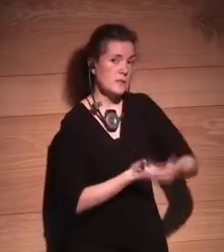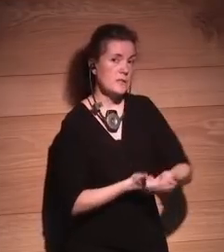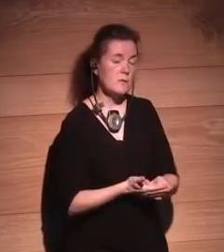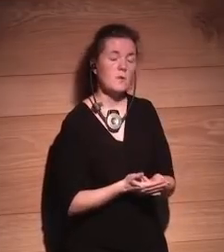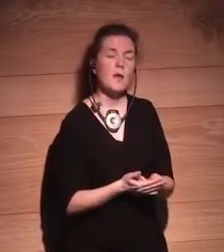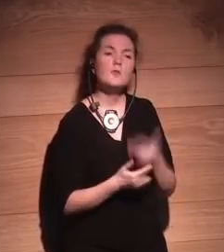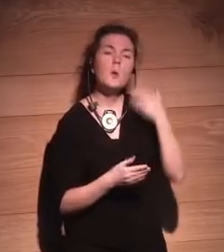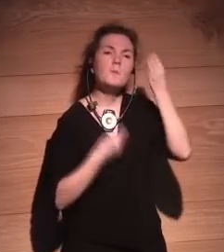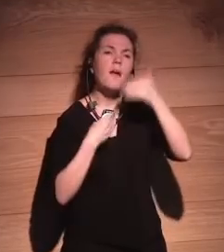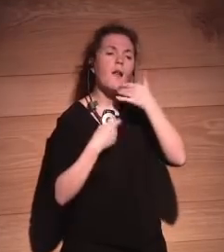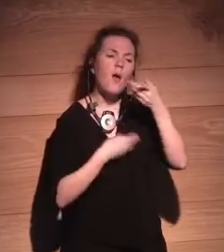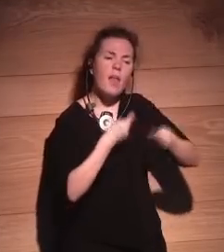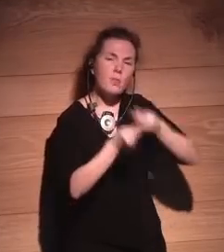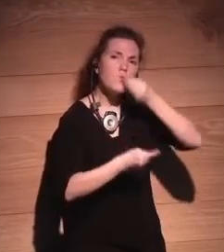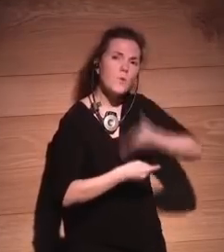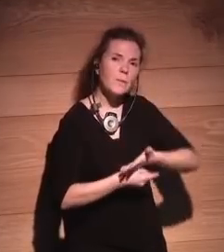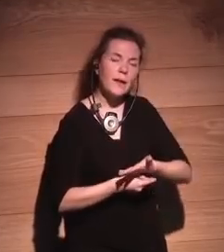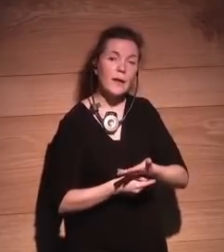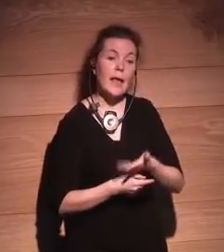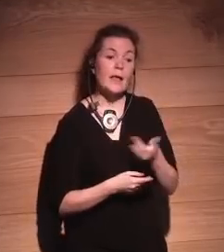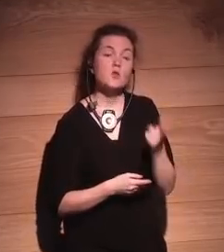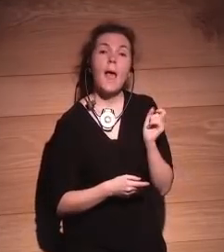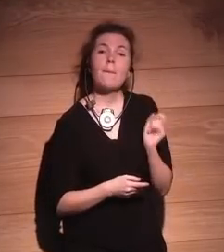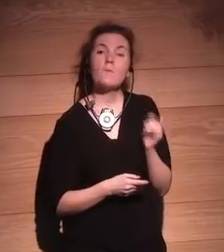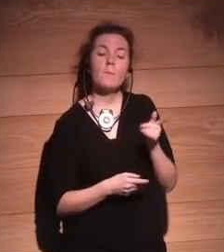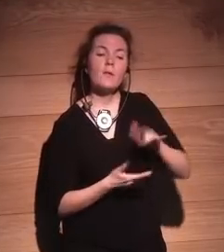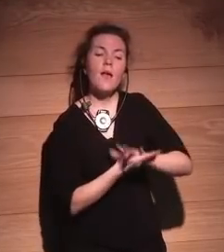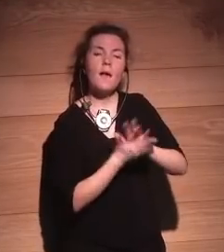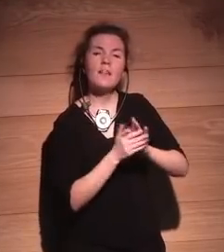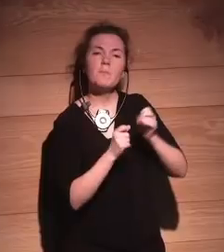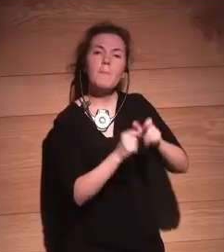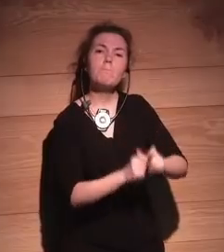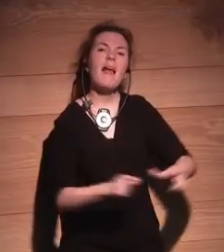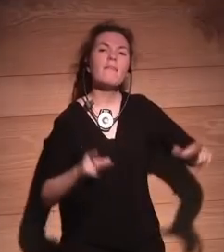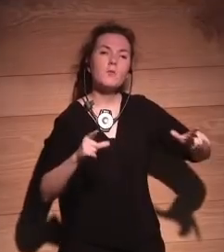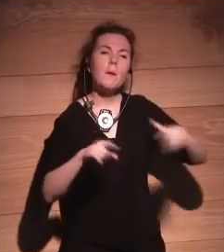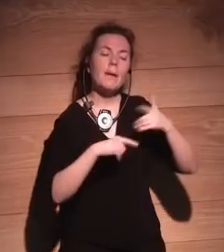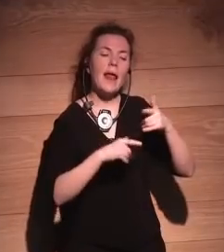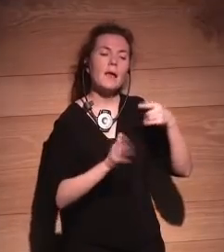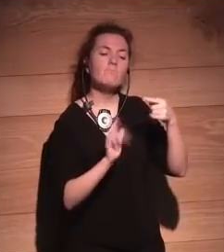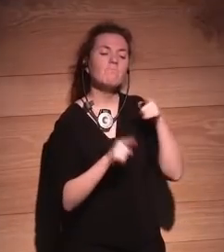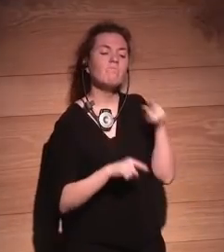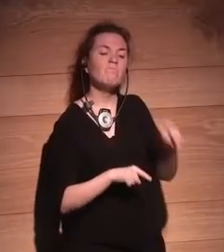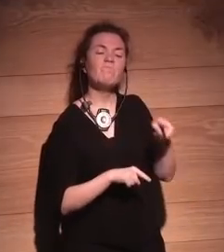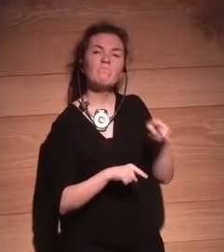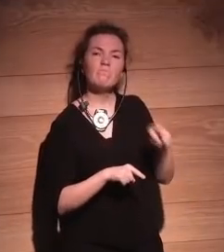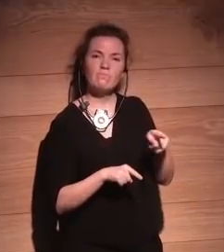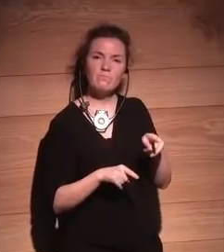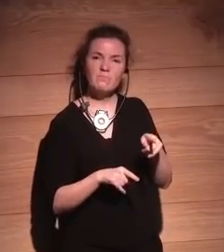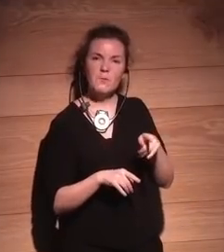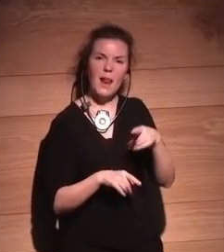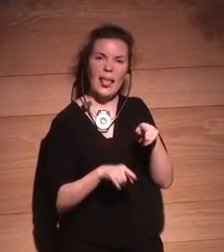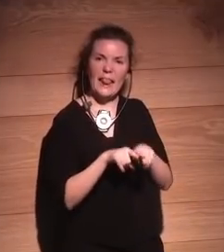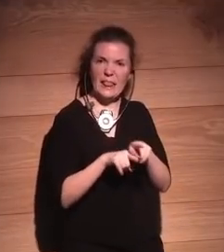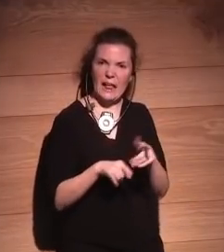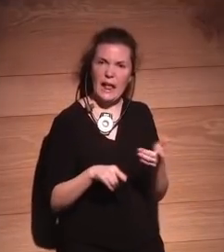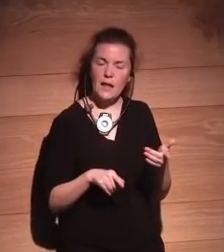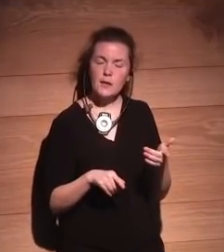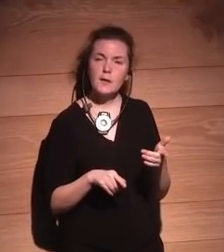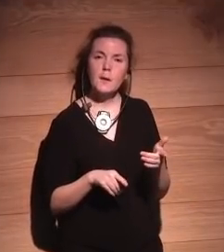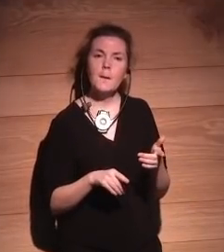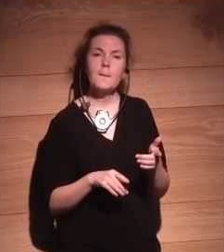hay algo que creo que hacen muy bien. Es decir, habitualmente nos referimos a las grandes plataformas para señalarles con el dedo y